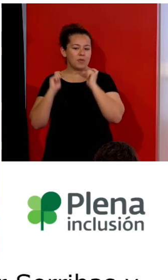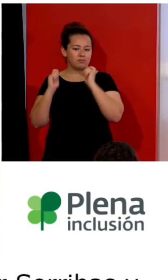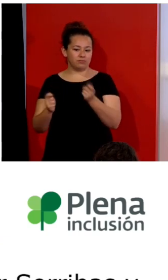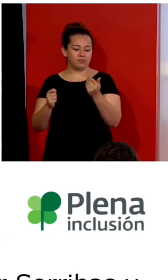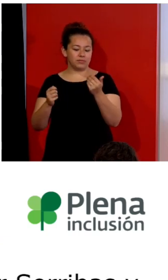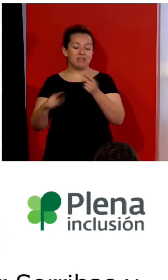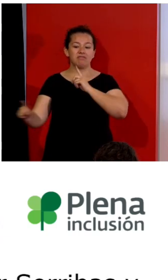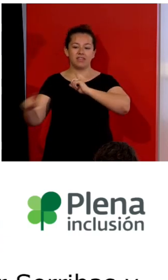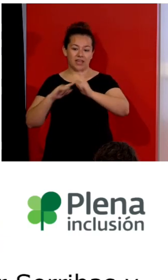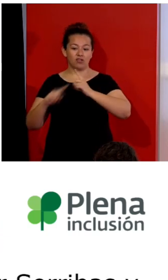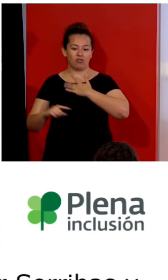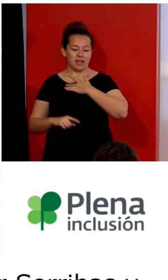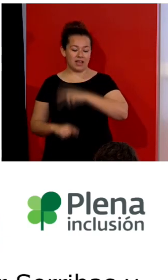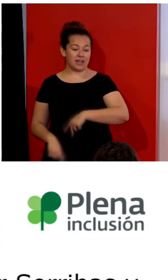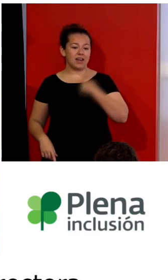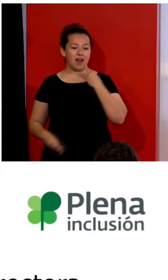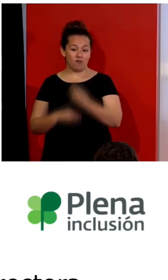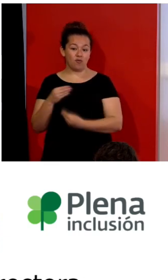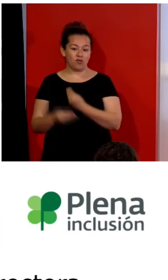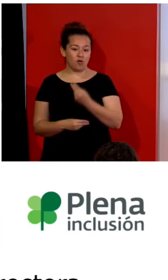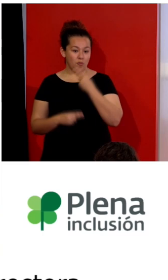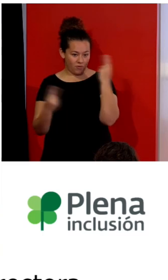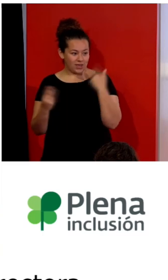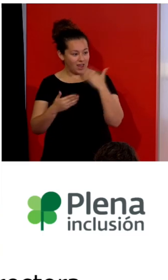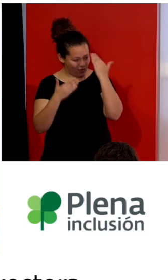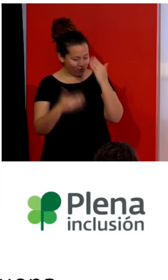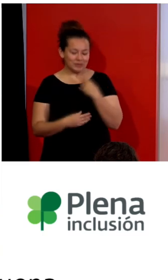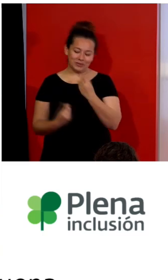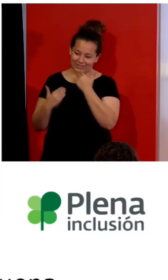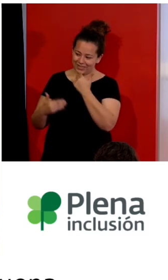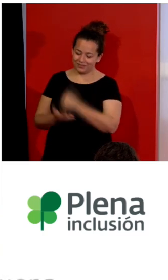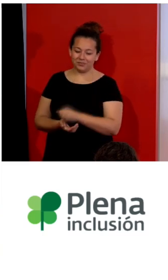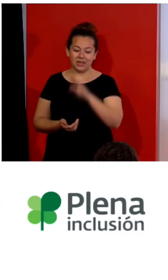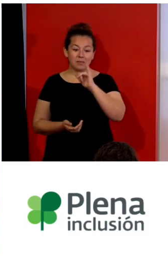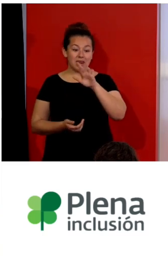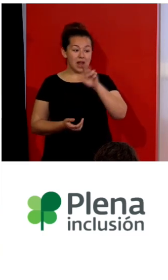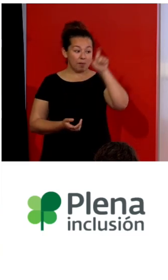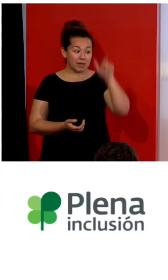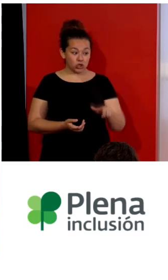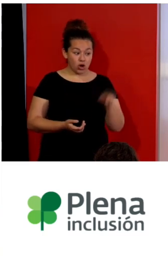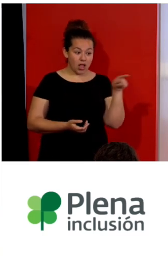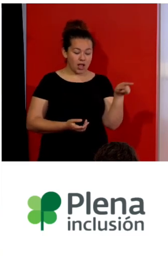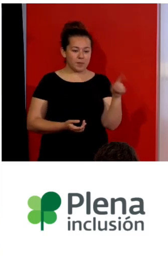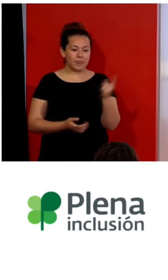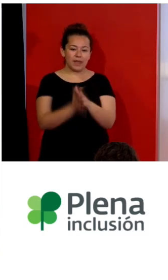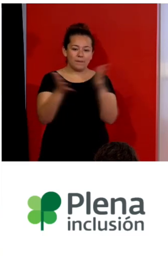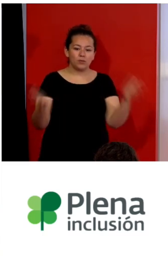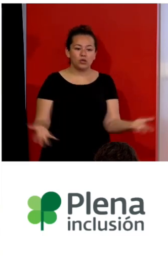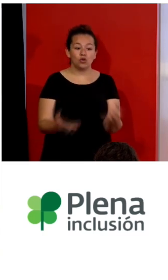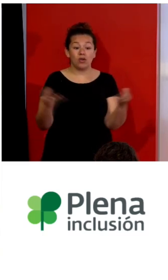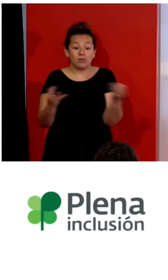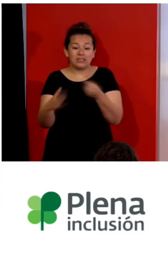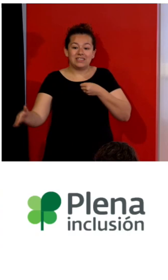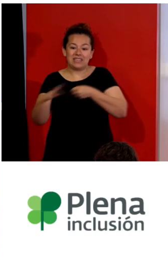Función Pública. Enhorabuena. Muchas gracias. Pilar fue la persona que impulsó la